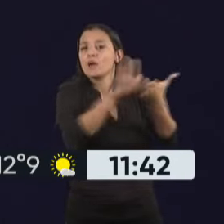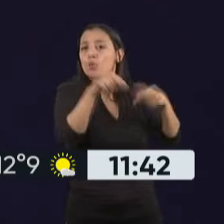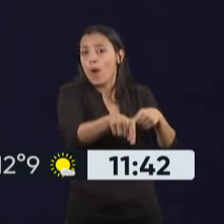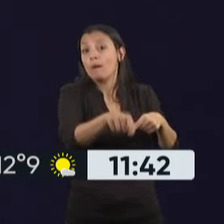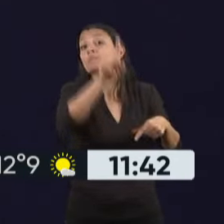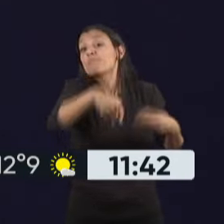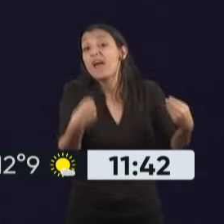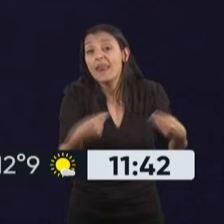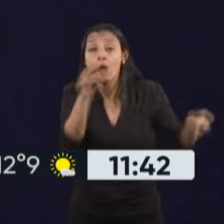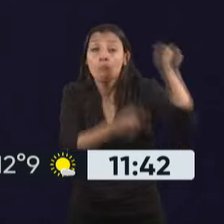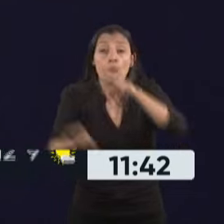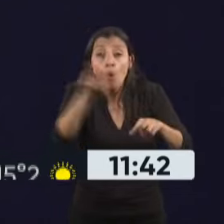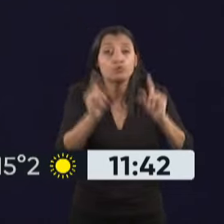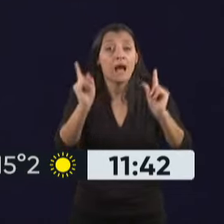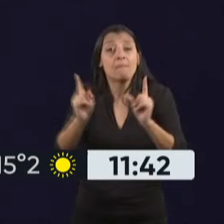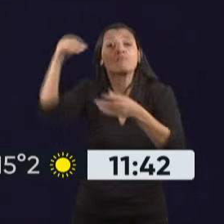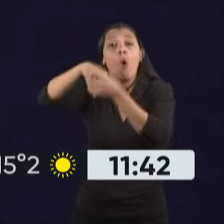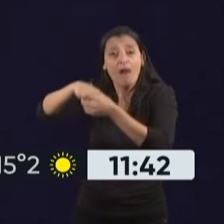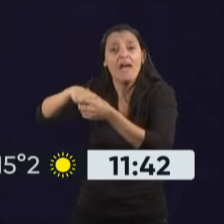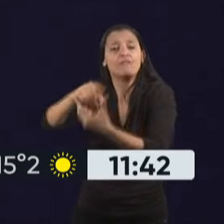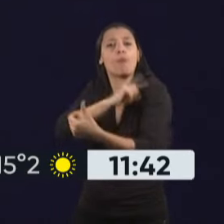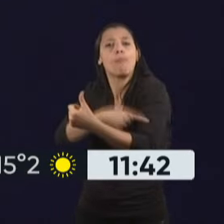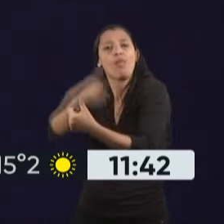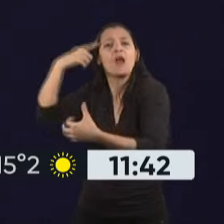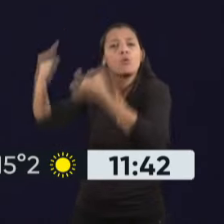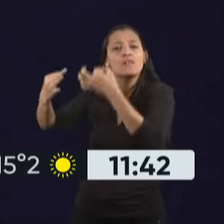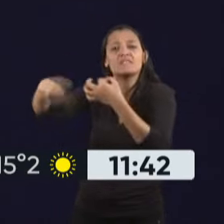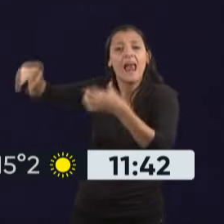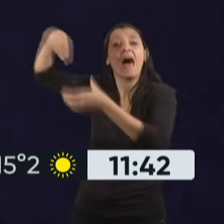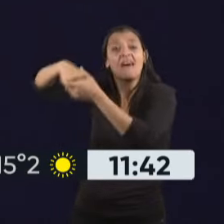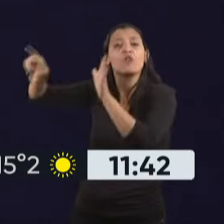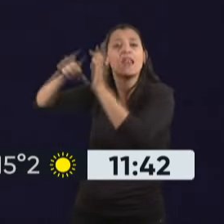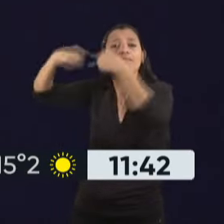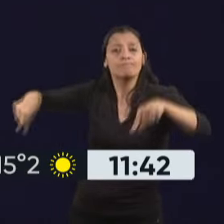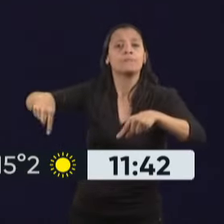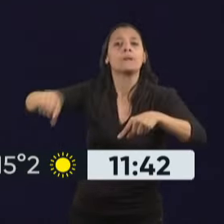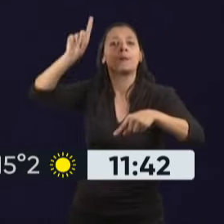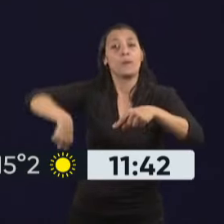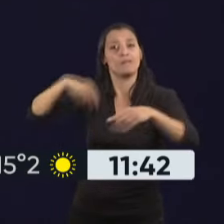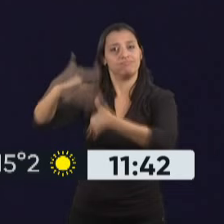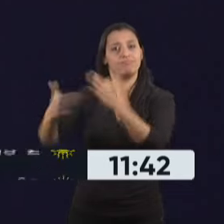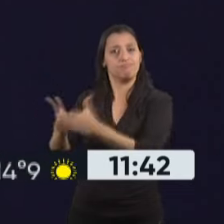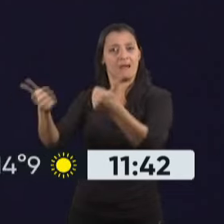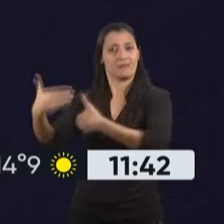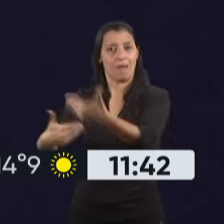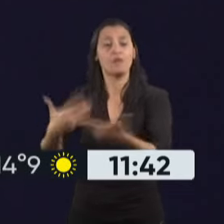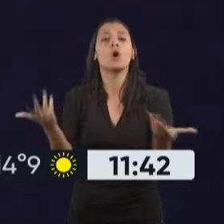más eficiente el sistema y la lectura de las leyes. De todas maneras, va a haber un montón de